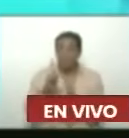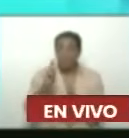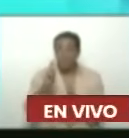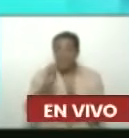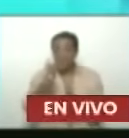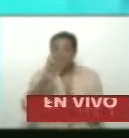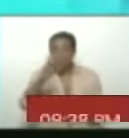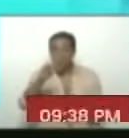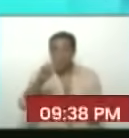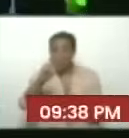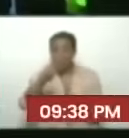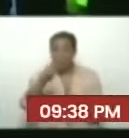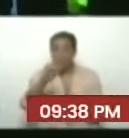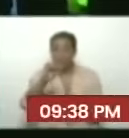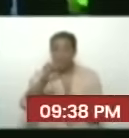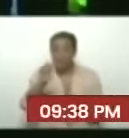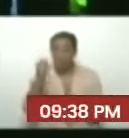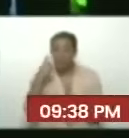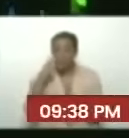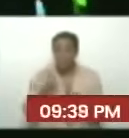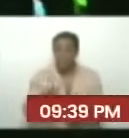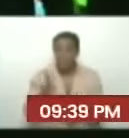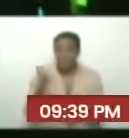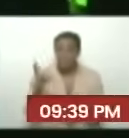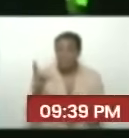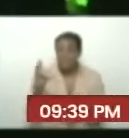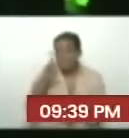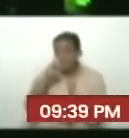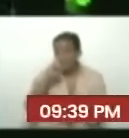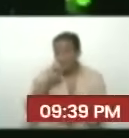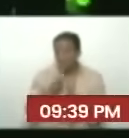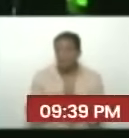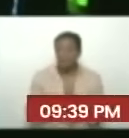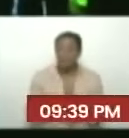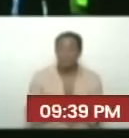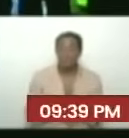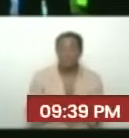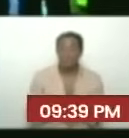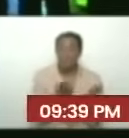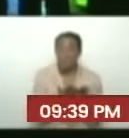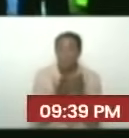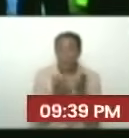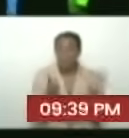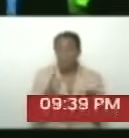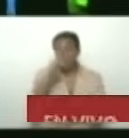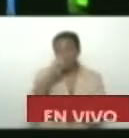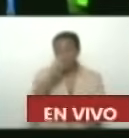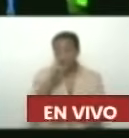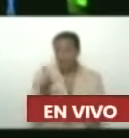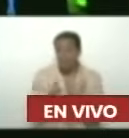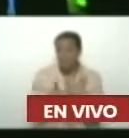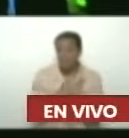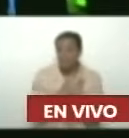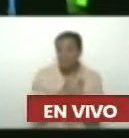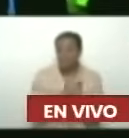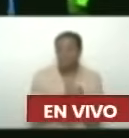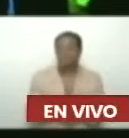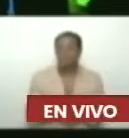Timoteo Martocci, 17 años. Estudia sexto año, ¿verdad?